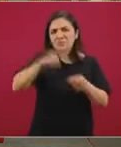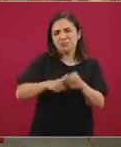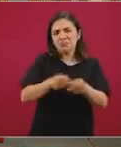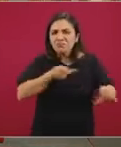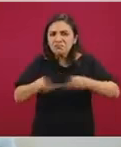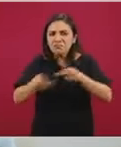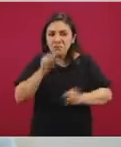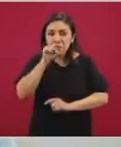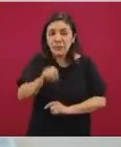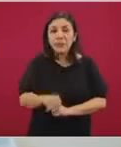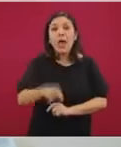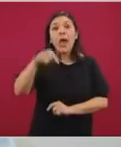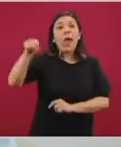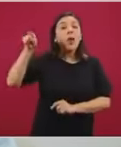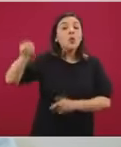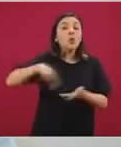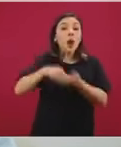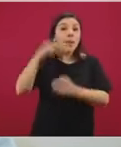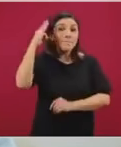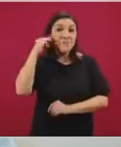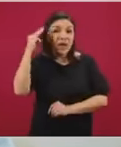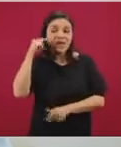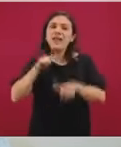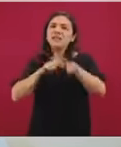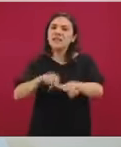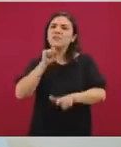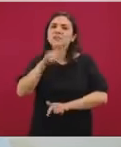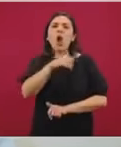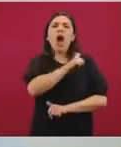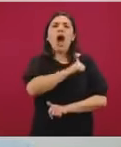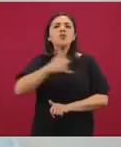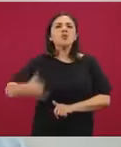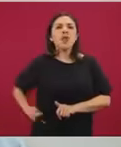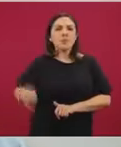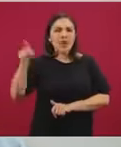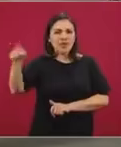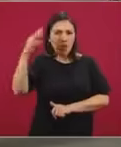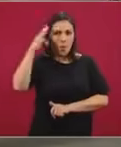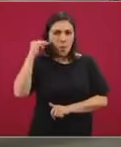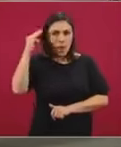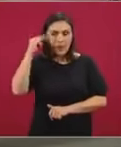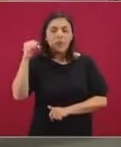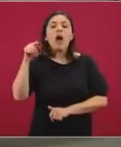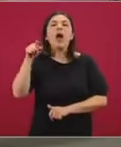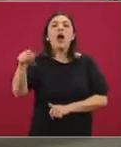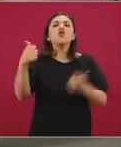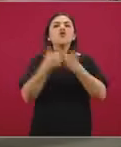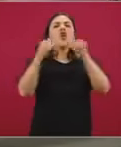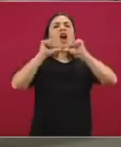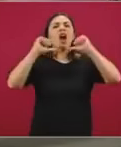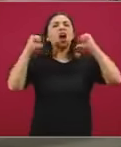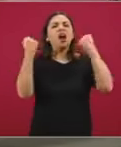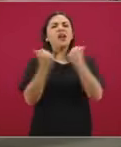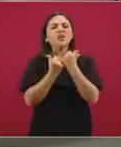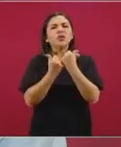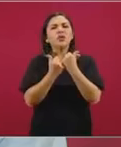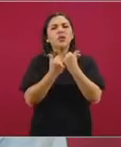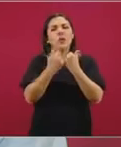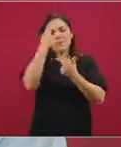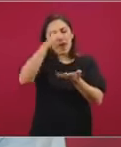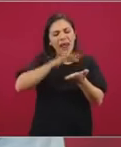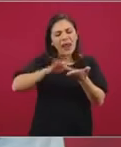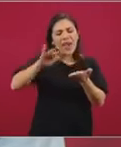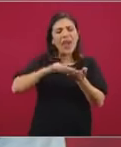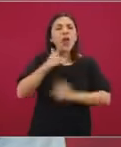organización. Y en el caso de Mérida, sigue siendo el Ayuntamiento de Mérida y la Asociación Leer por